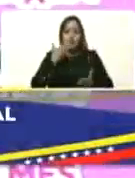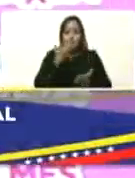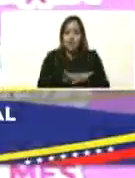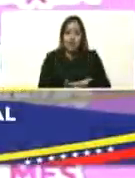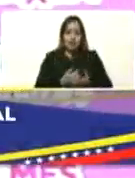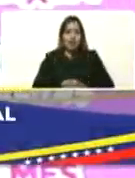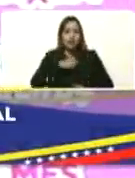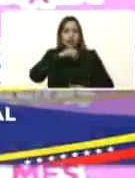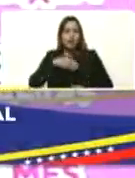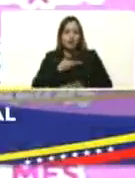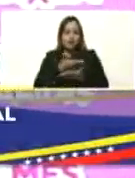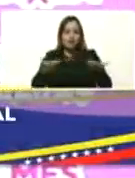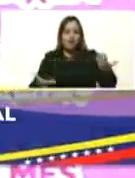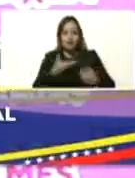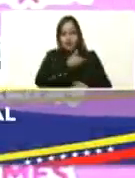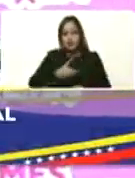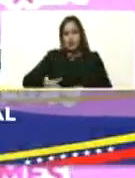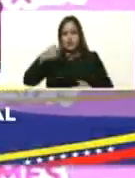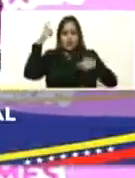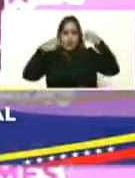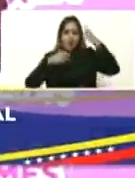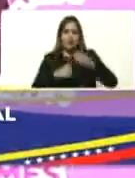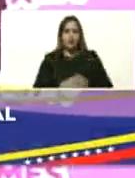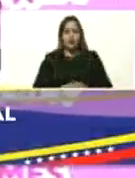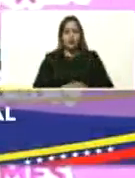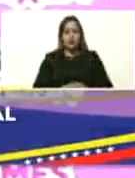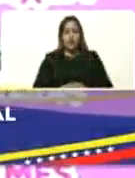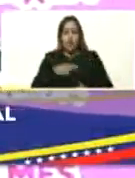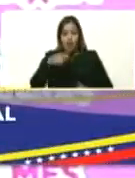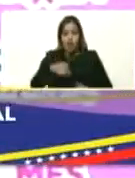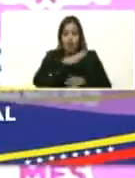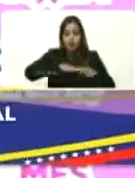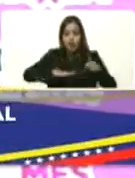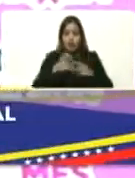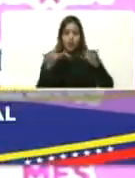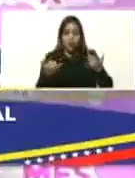del comandante Hugo Chávez. Es el ambiente a esta hora.